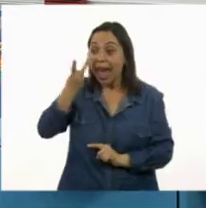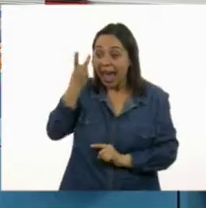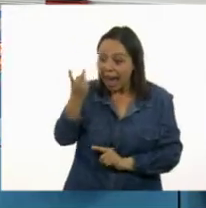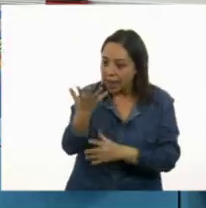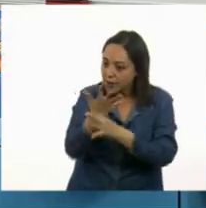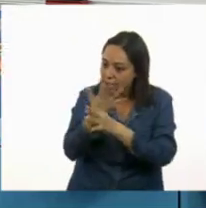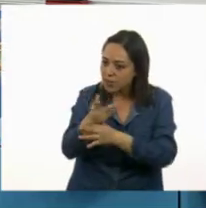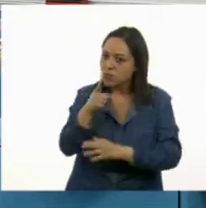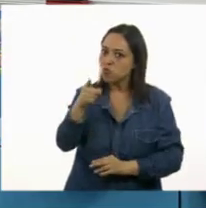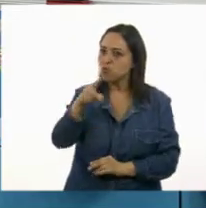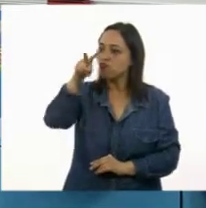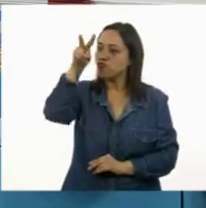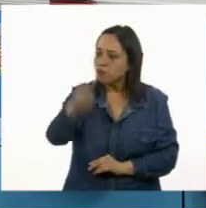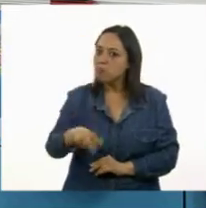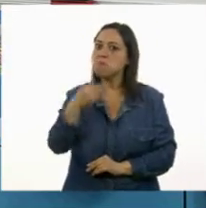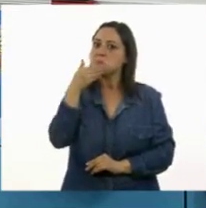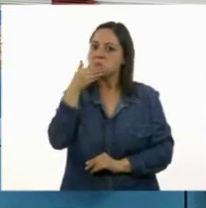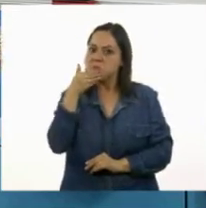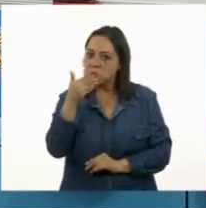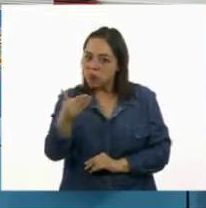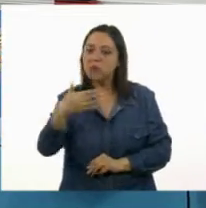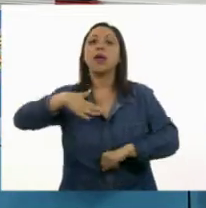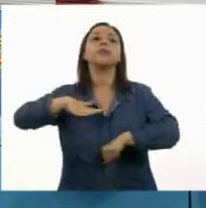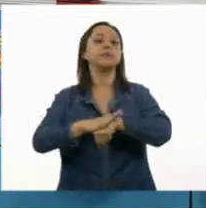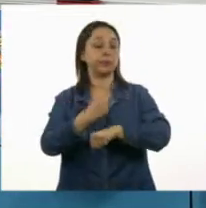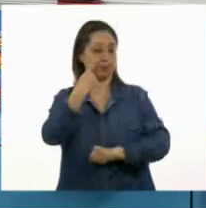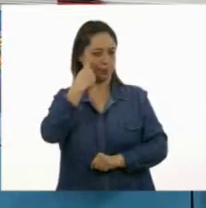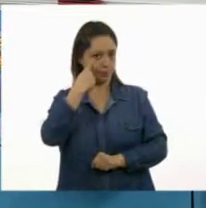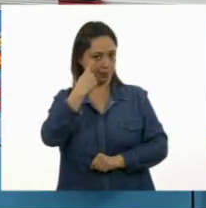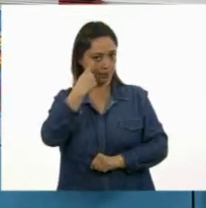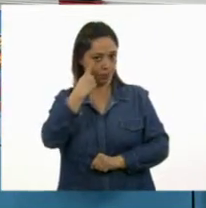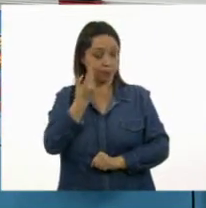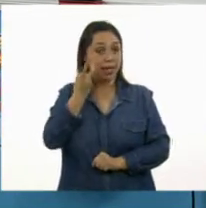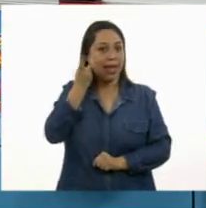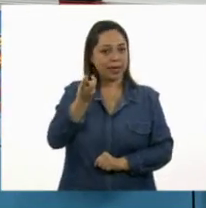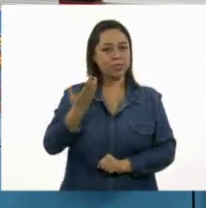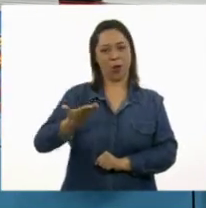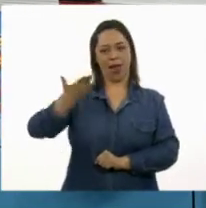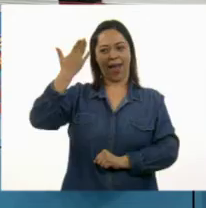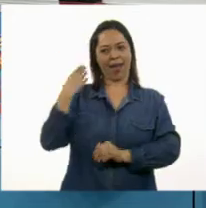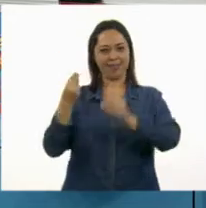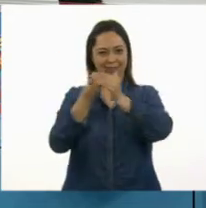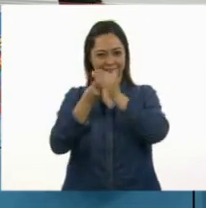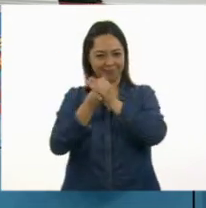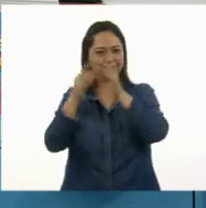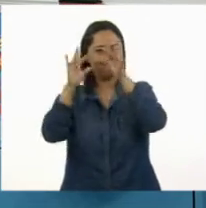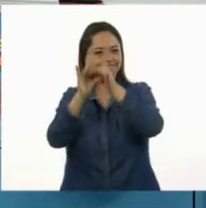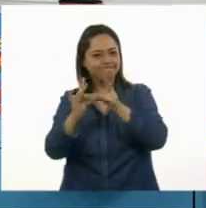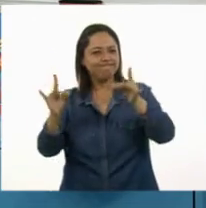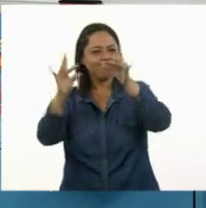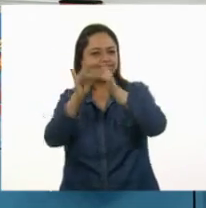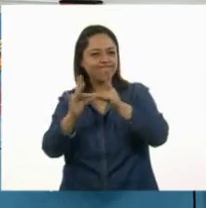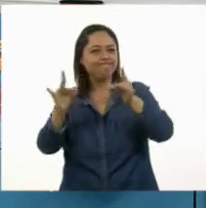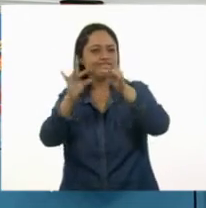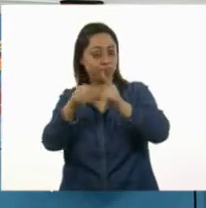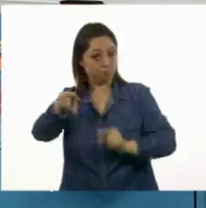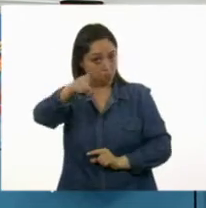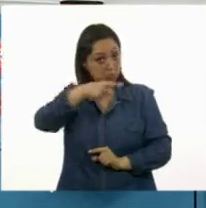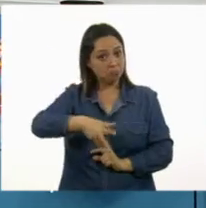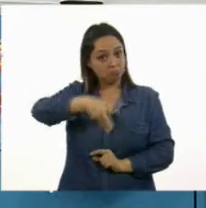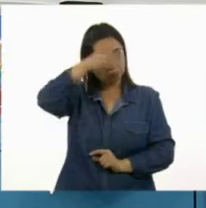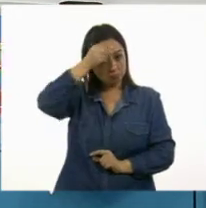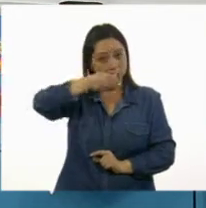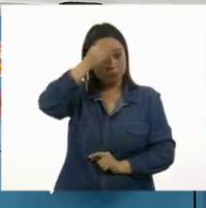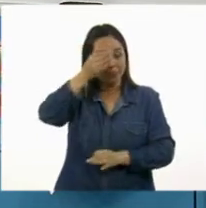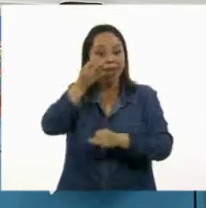es muy adecuado, porque esto demuestra que lo que hemos estudiado en otras clases tiene aprendizaje en las que estamos tratando